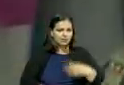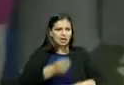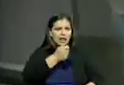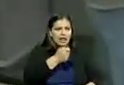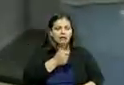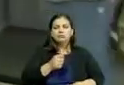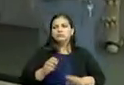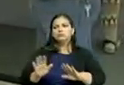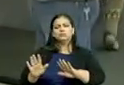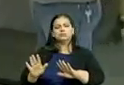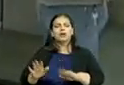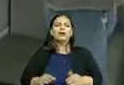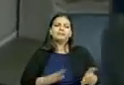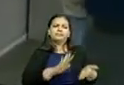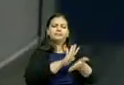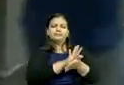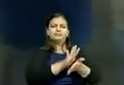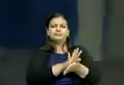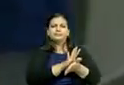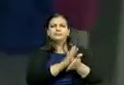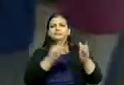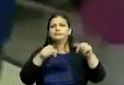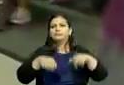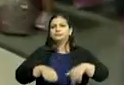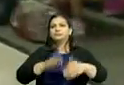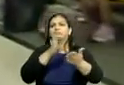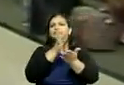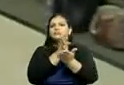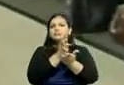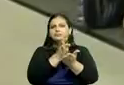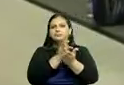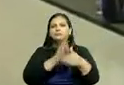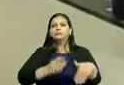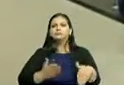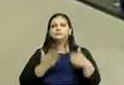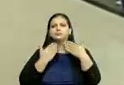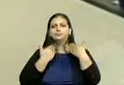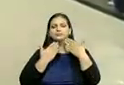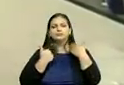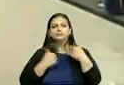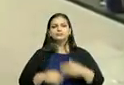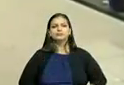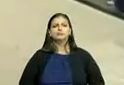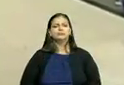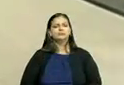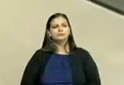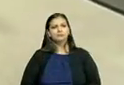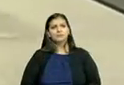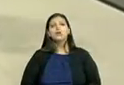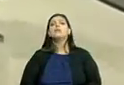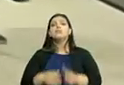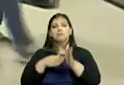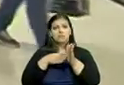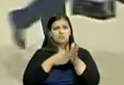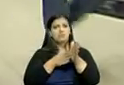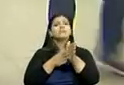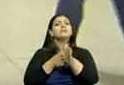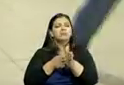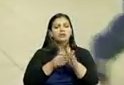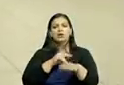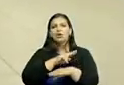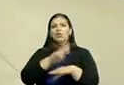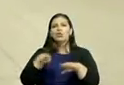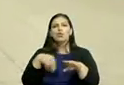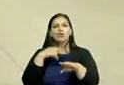bien en todo caso este es el ambiente luisa josé luís y queridos televidentes la metrovía está atendiendo sin embargo luce